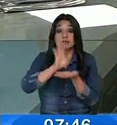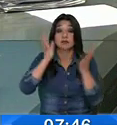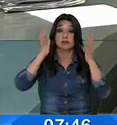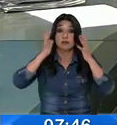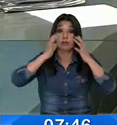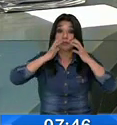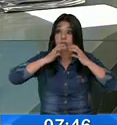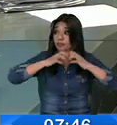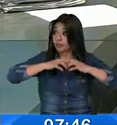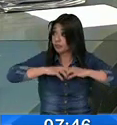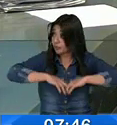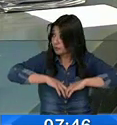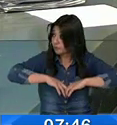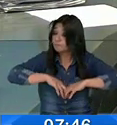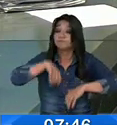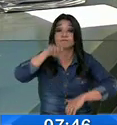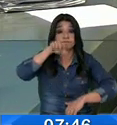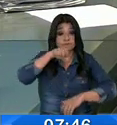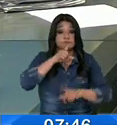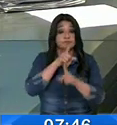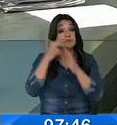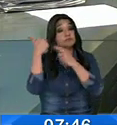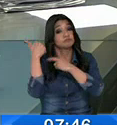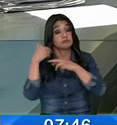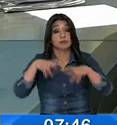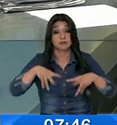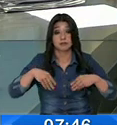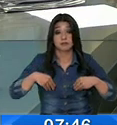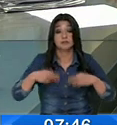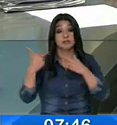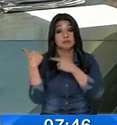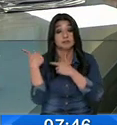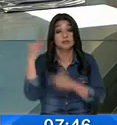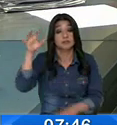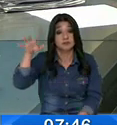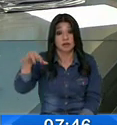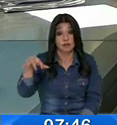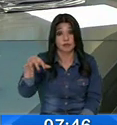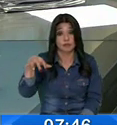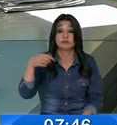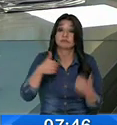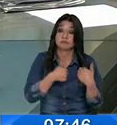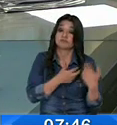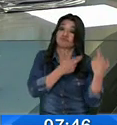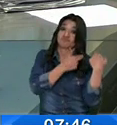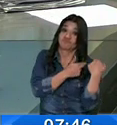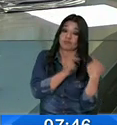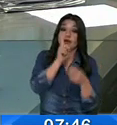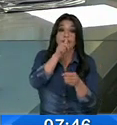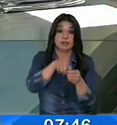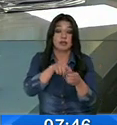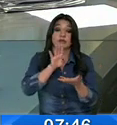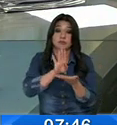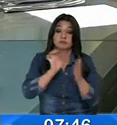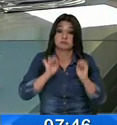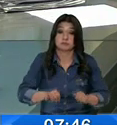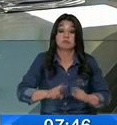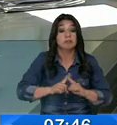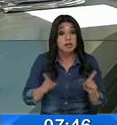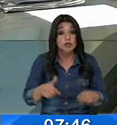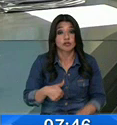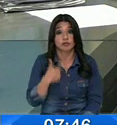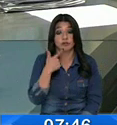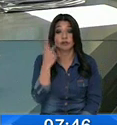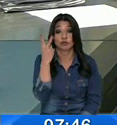despeñadero efectivamente hay que asumir las responsabilidades que le corresponde al estado y aquello que nos corresponda como afiliados también hacerlo pero insisto